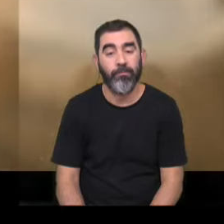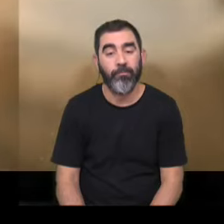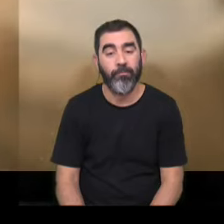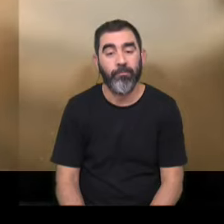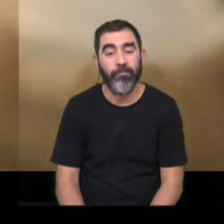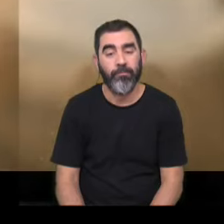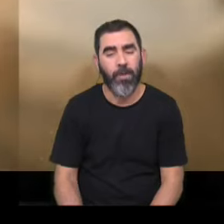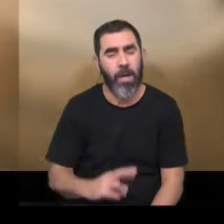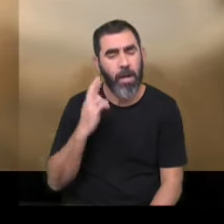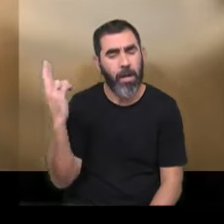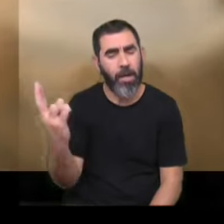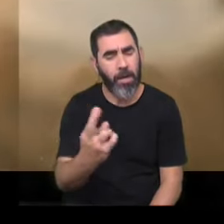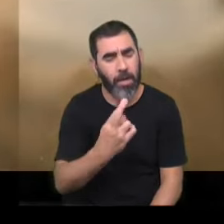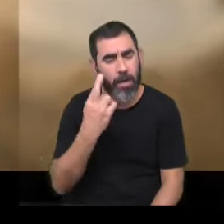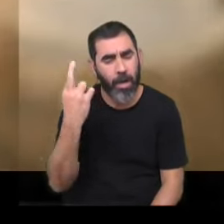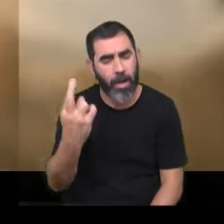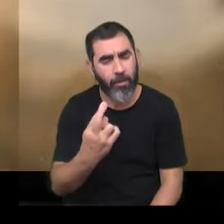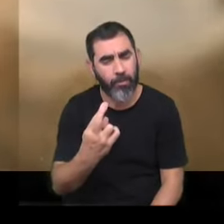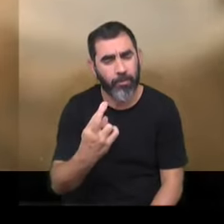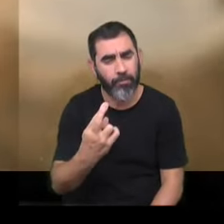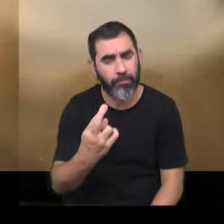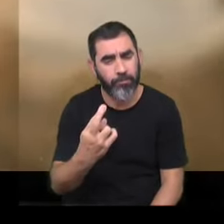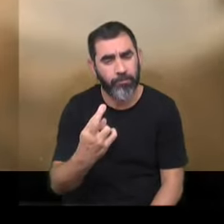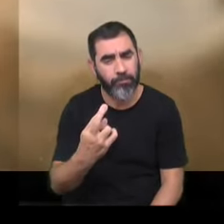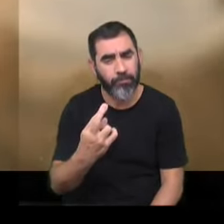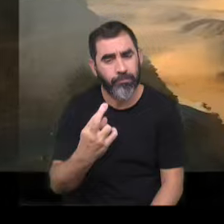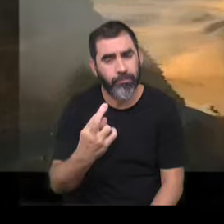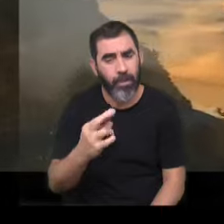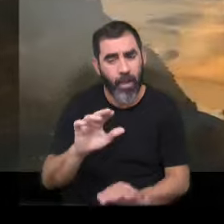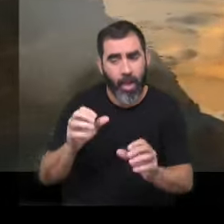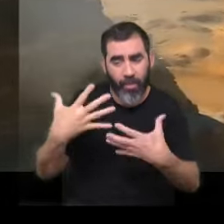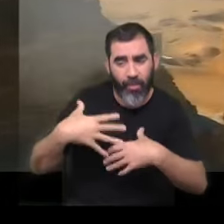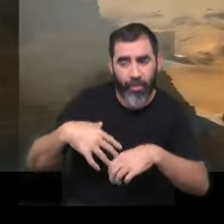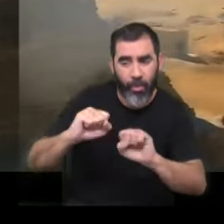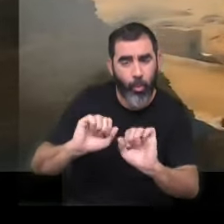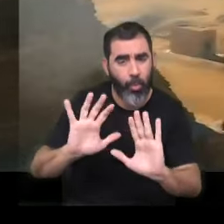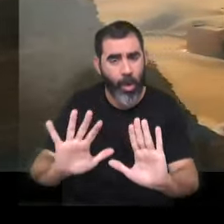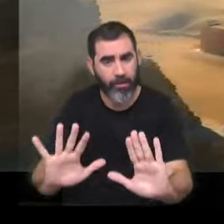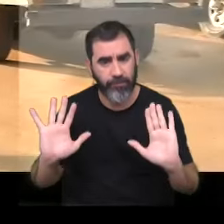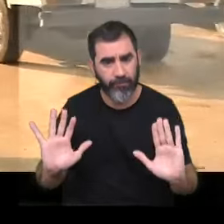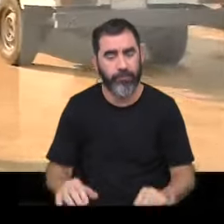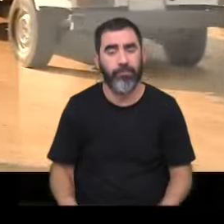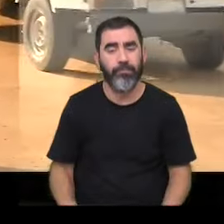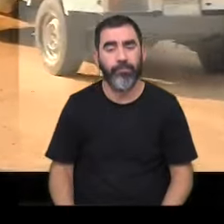Es muy raro hacer un descubrimiento como este.